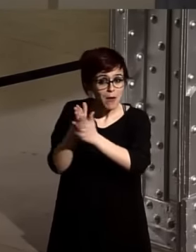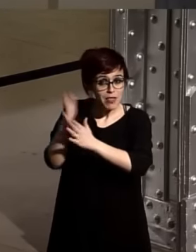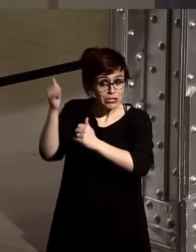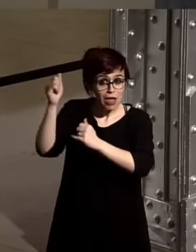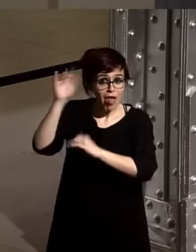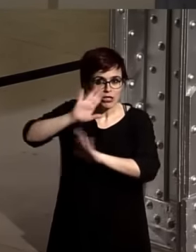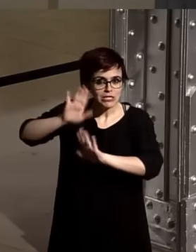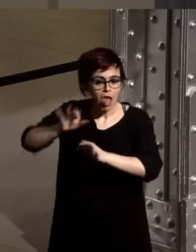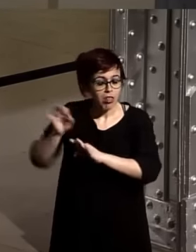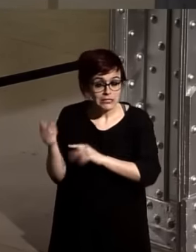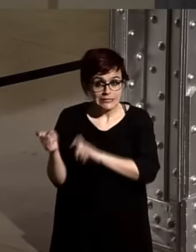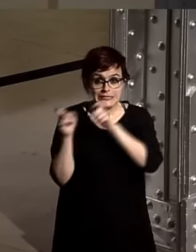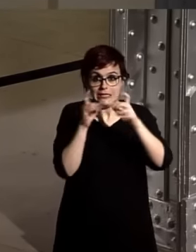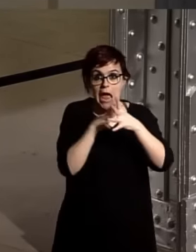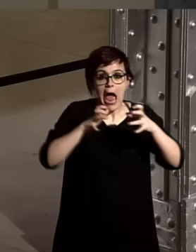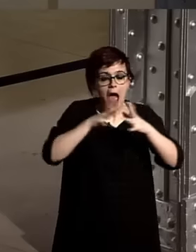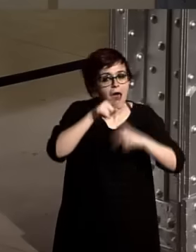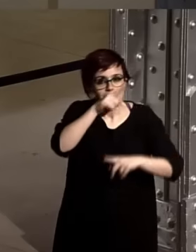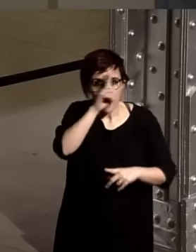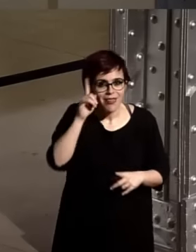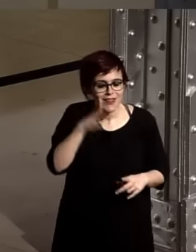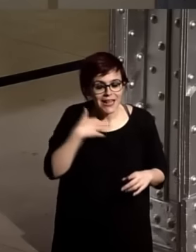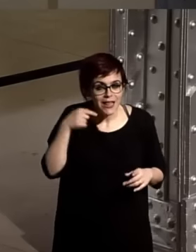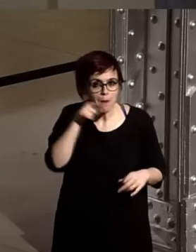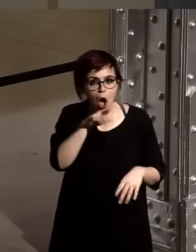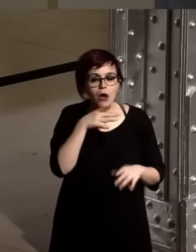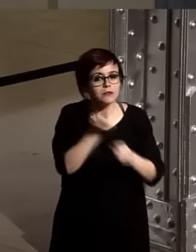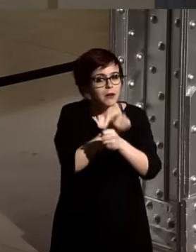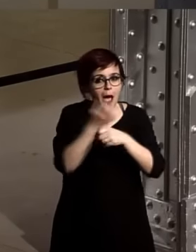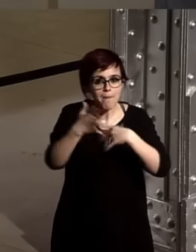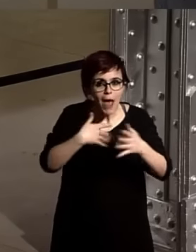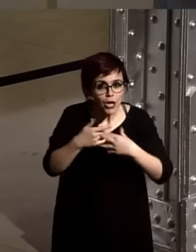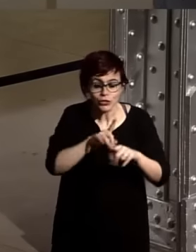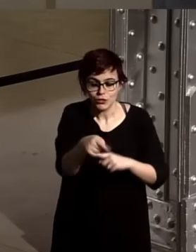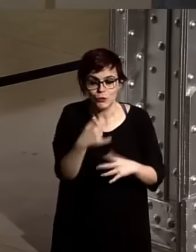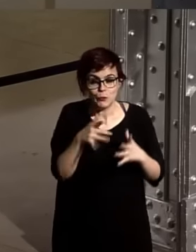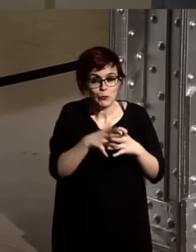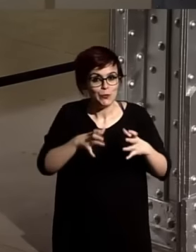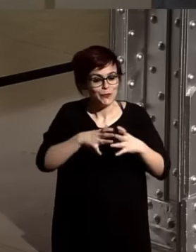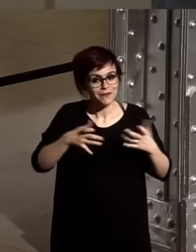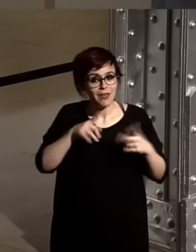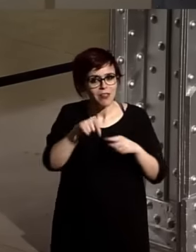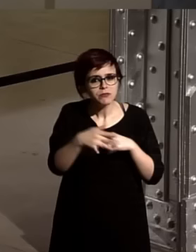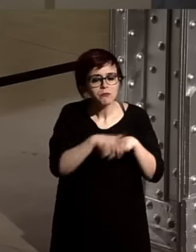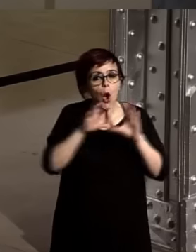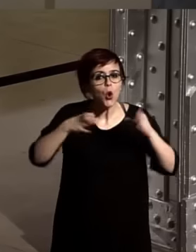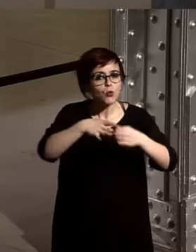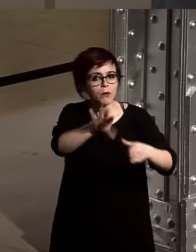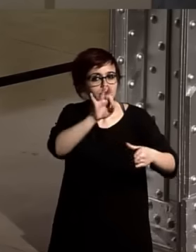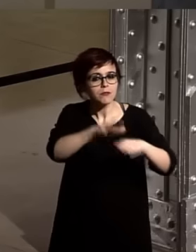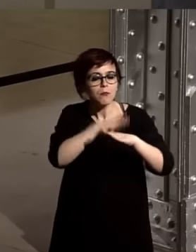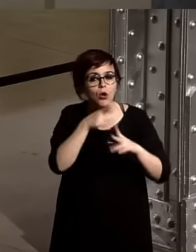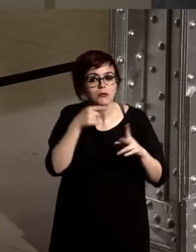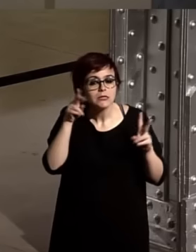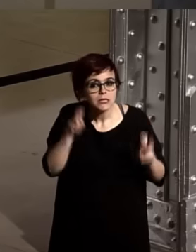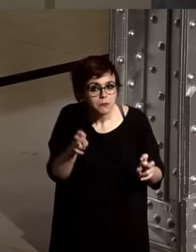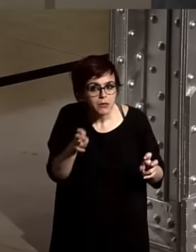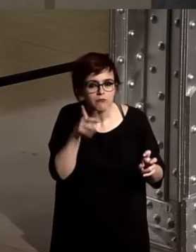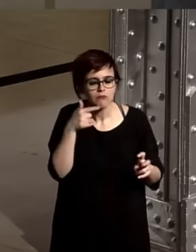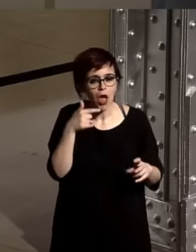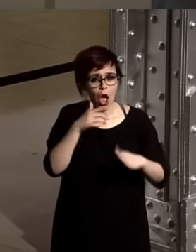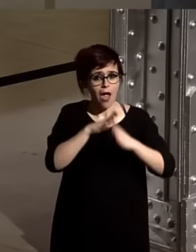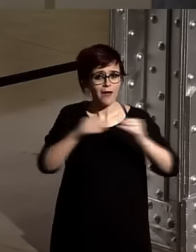de lo tenía clarísimo que quería irme eh A donde se trabaja con las manos y después por qué no por qué no elegí un grupo que trabaja en envejecimiento realmente este